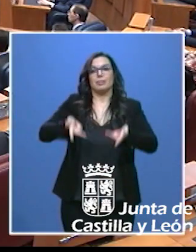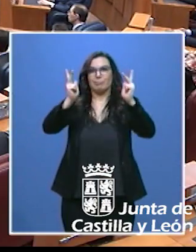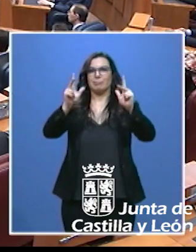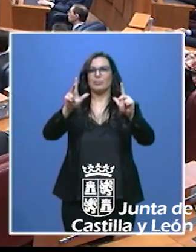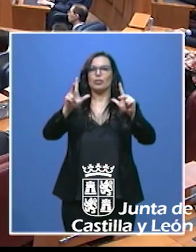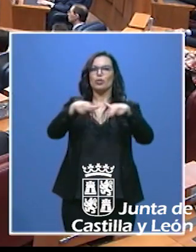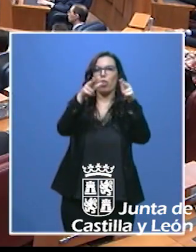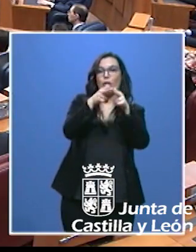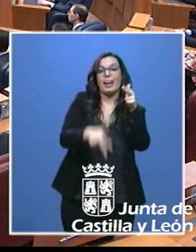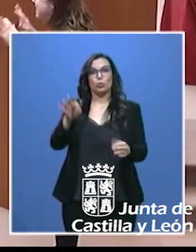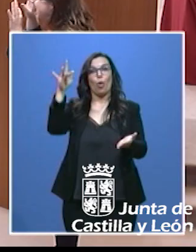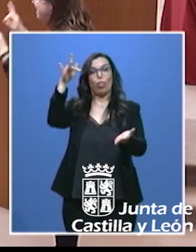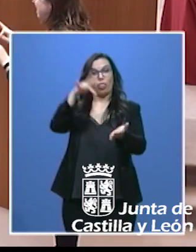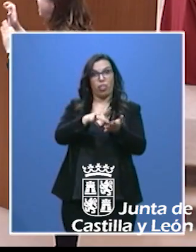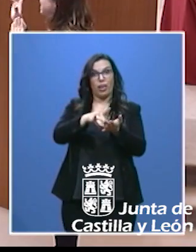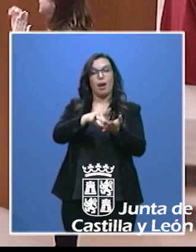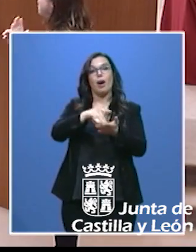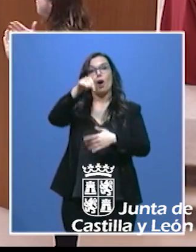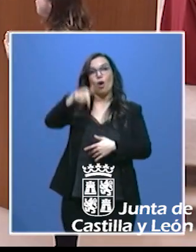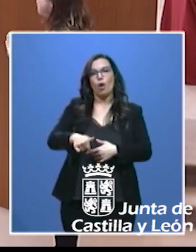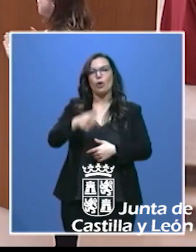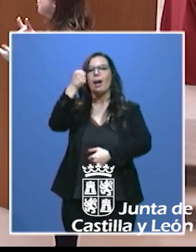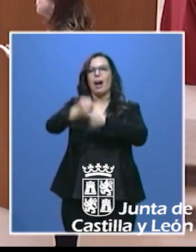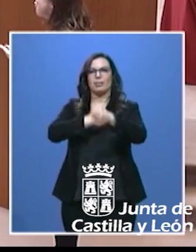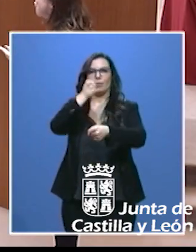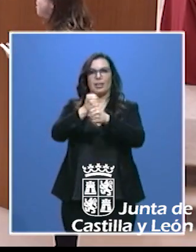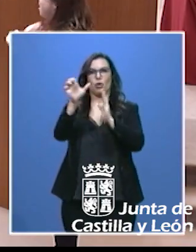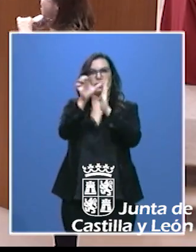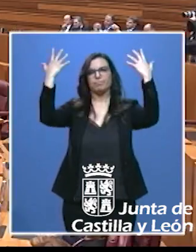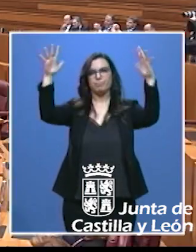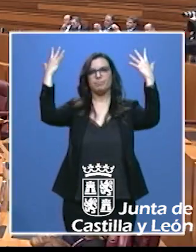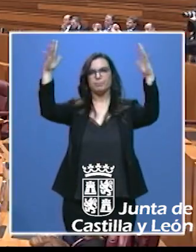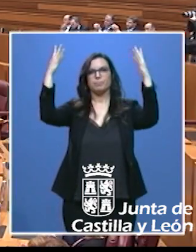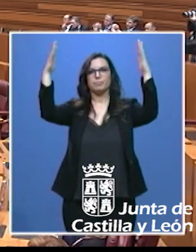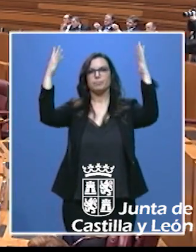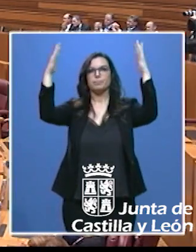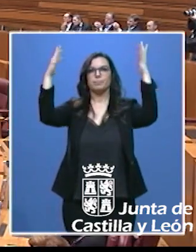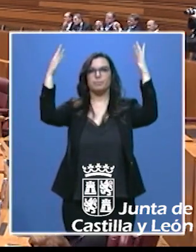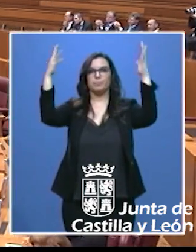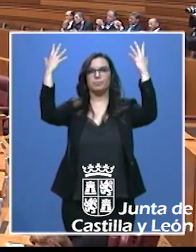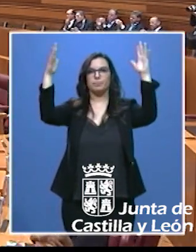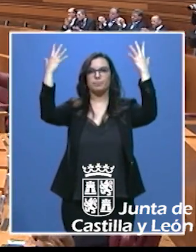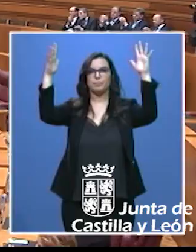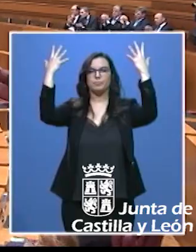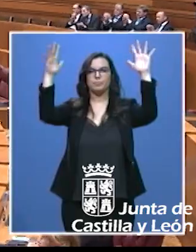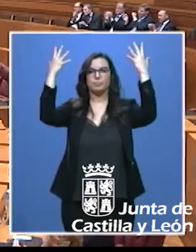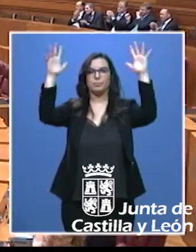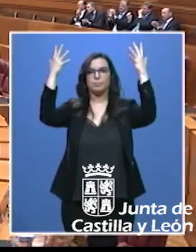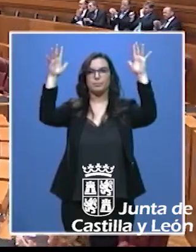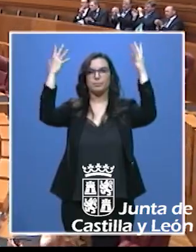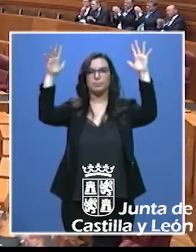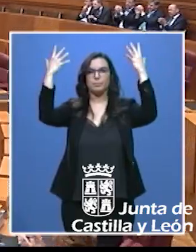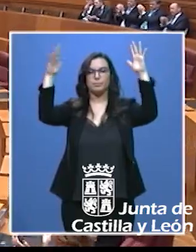reconocimiento al trabajo que todas las instituciones han desarrollado a lo largo de los 37 años de autonomía, siendo útiles y comprometidas con toda la